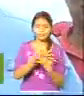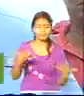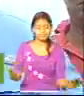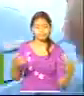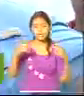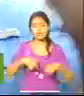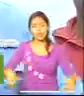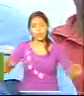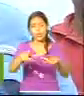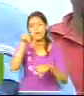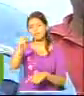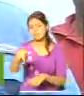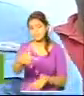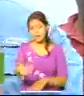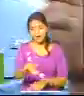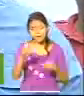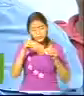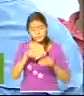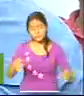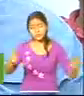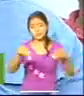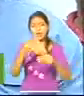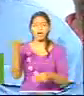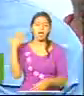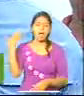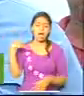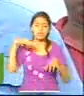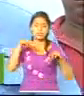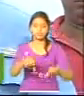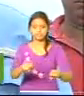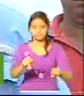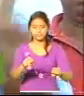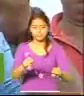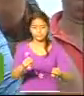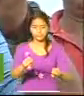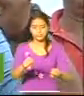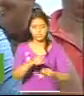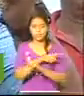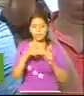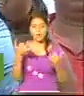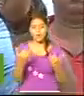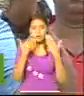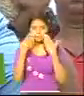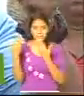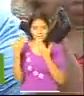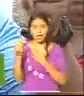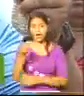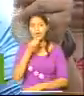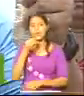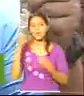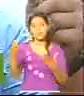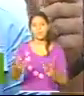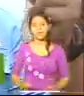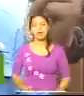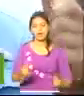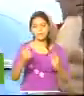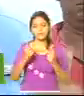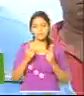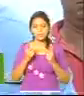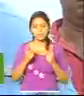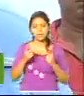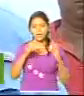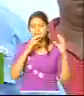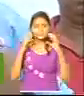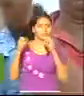presente en estas tierras. Hoy tierras que en el pasado estaban totalmente subutilizadas, miren compañeros, alimento para la vida, maíz